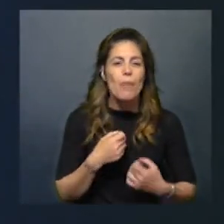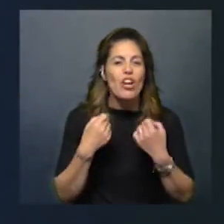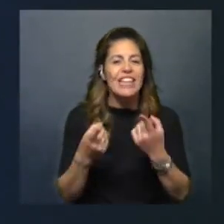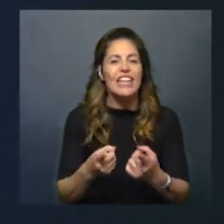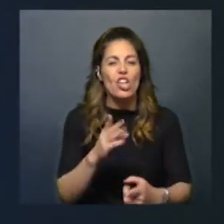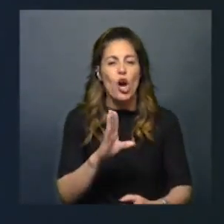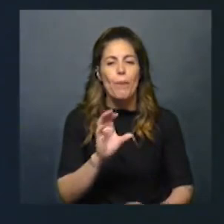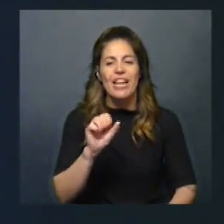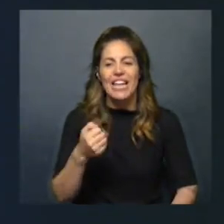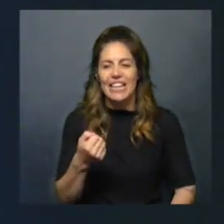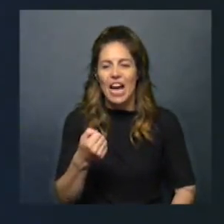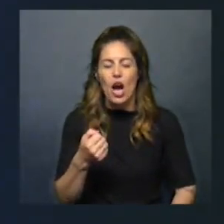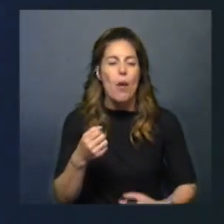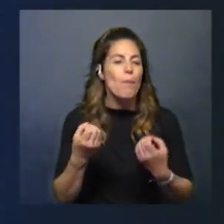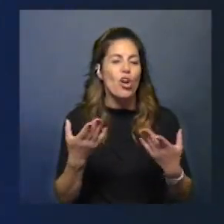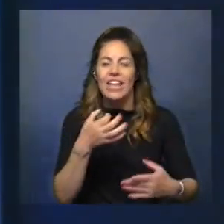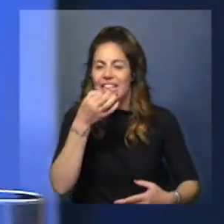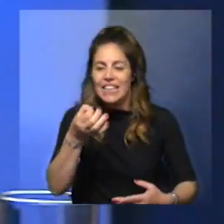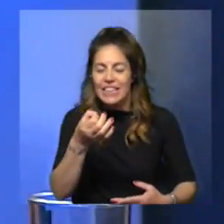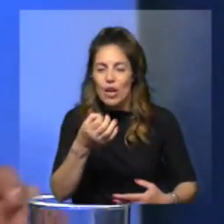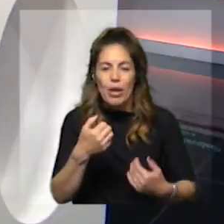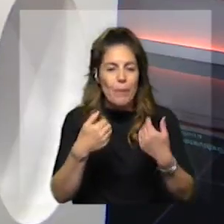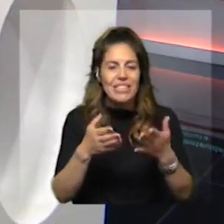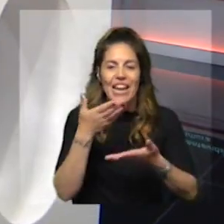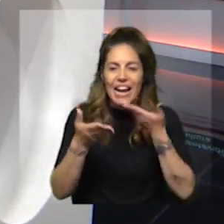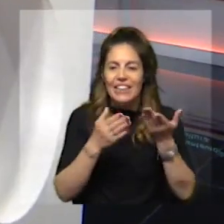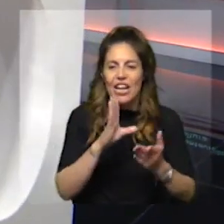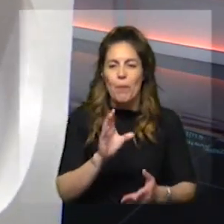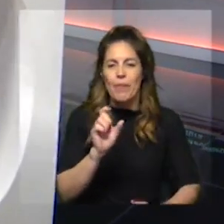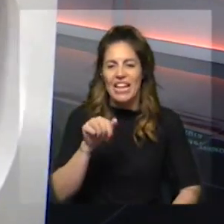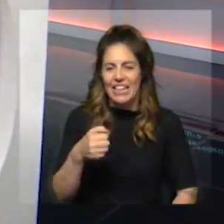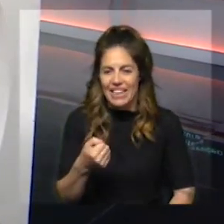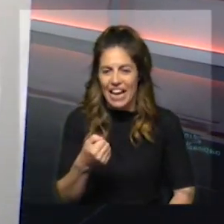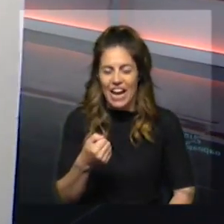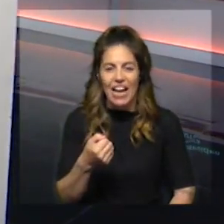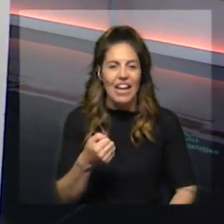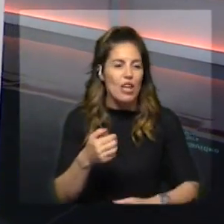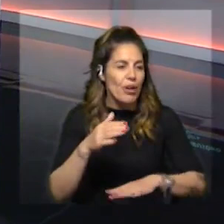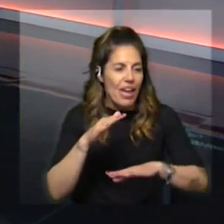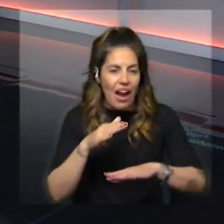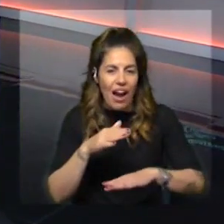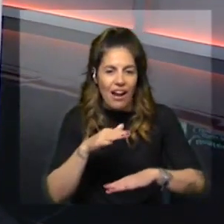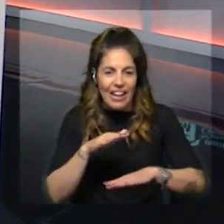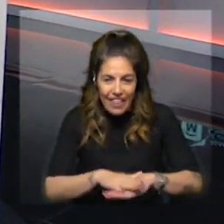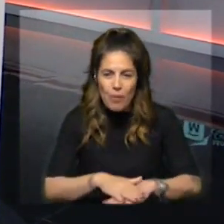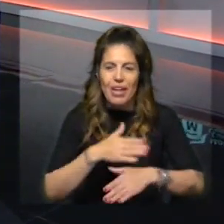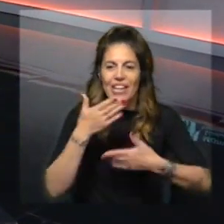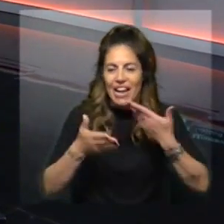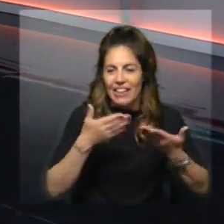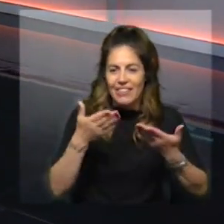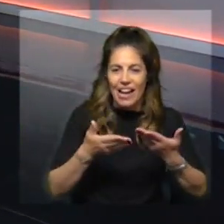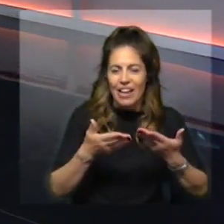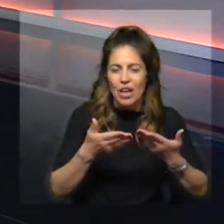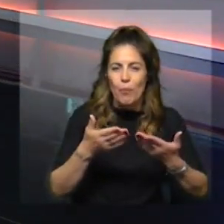plena? ¿Por qué fue en un momento que dices, bueno, me voy a parar acá y me voy a quedar, pongámosle, más allá de que te muevas y seas un artista